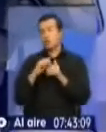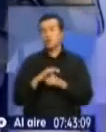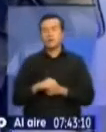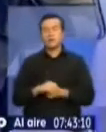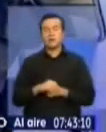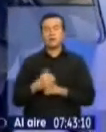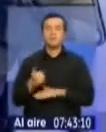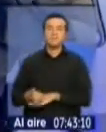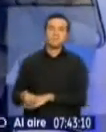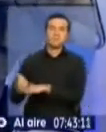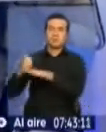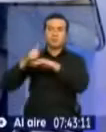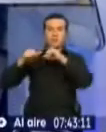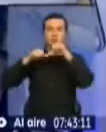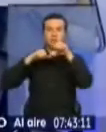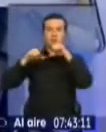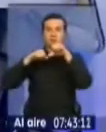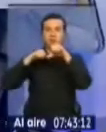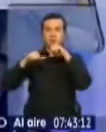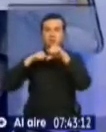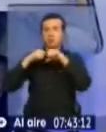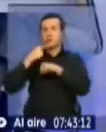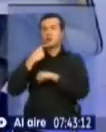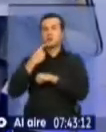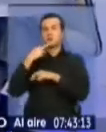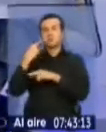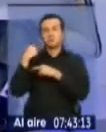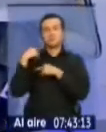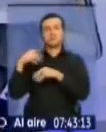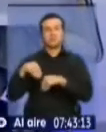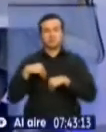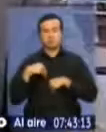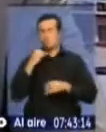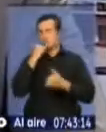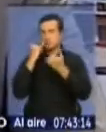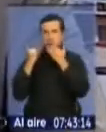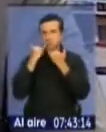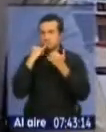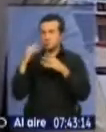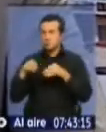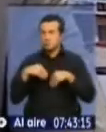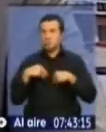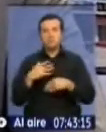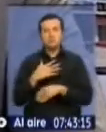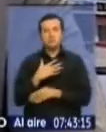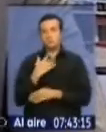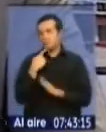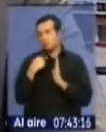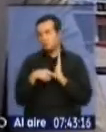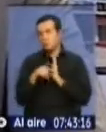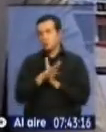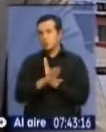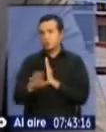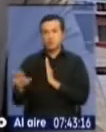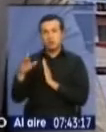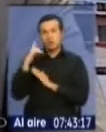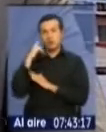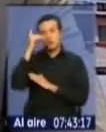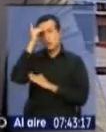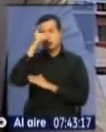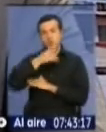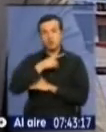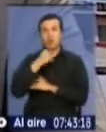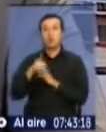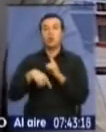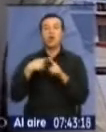la autoridad administrativa se arroga la facultad de determinar el error inexcusable, es decir, se arroga la facultad de decidir